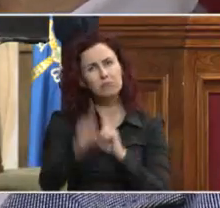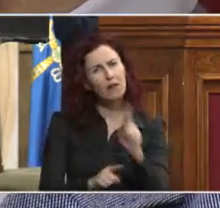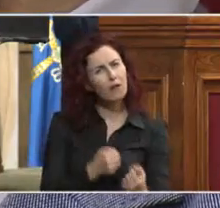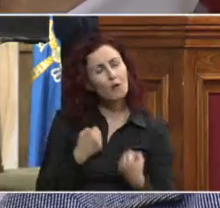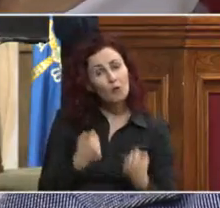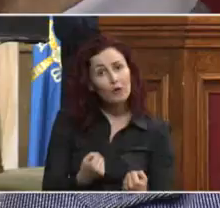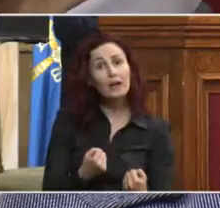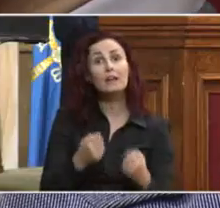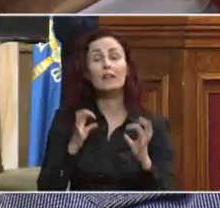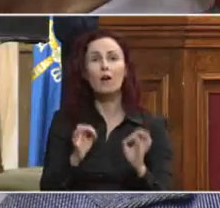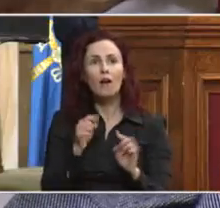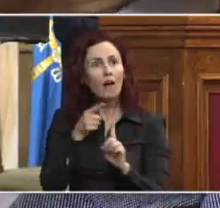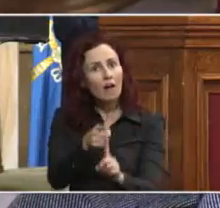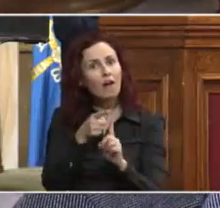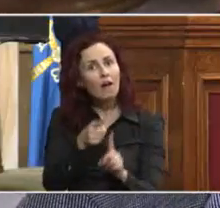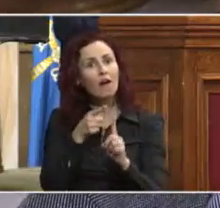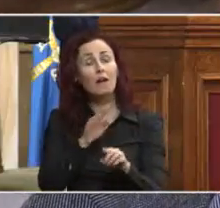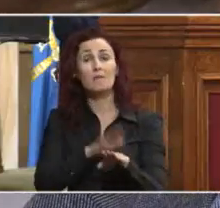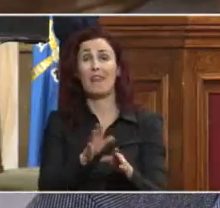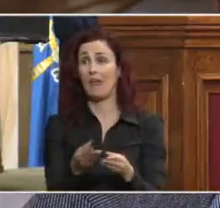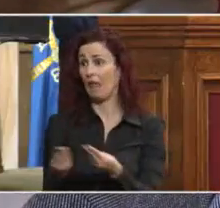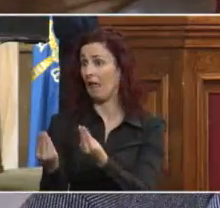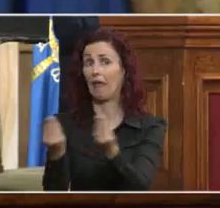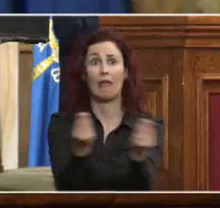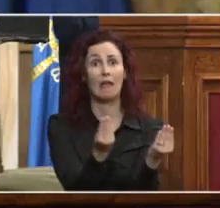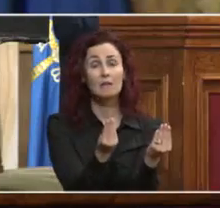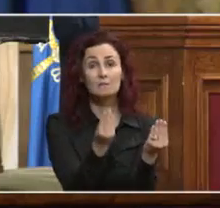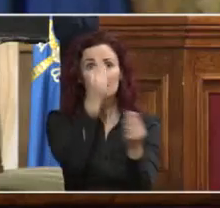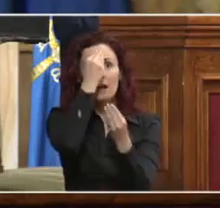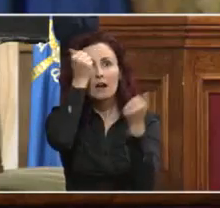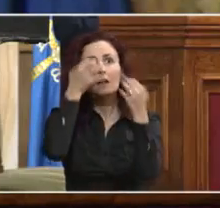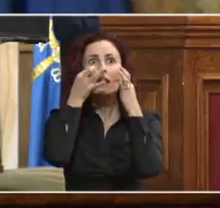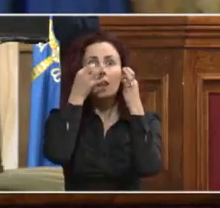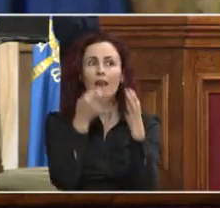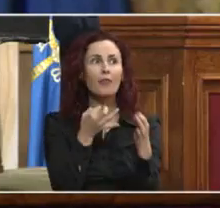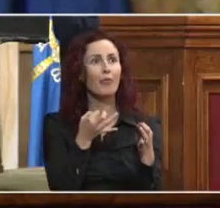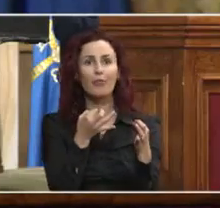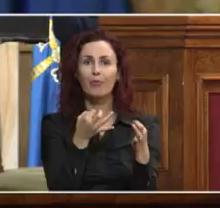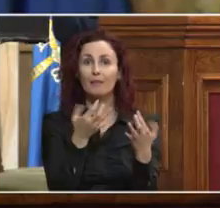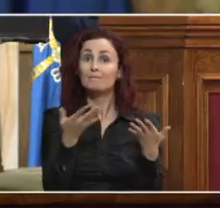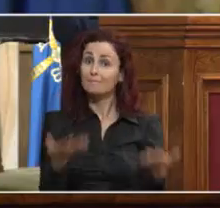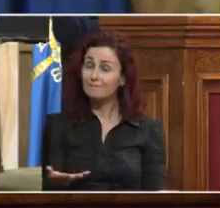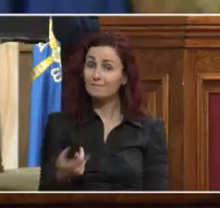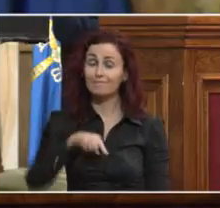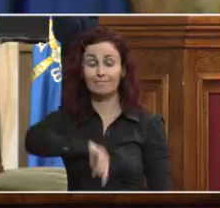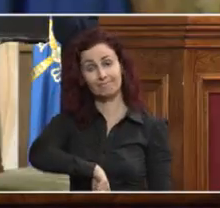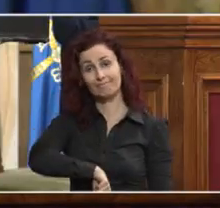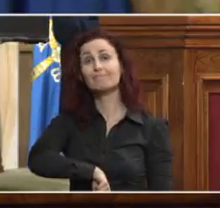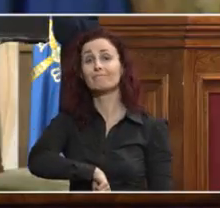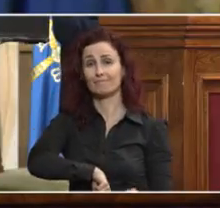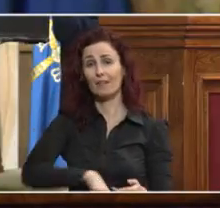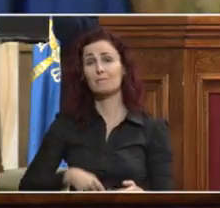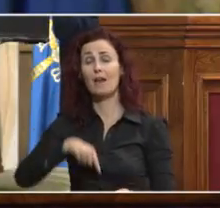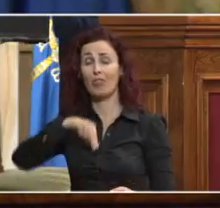preocupados, vivimos obsesionados por las cosas materiales y nos olvidamos lo más importante, nos olvidamos el alma, el